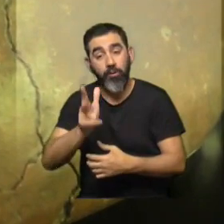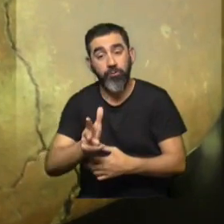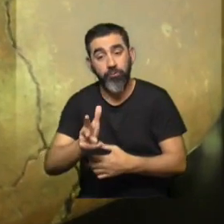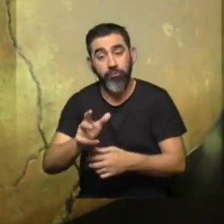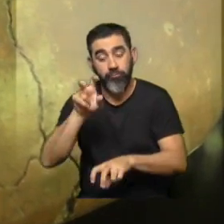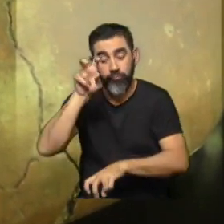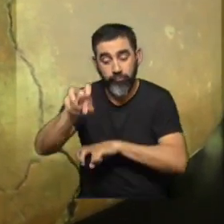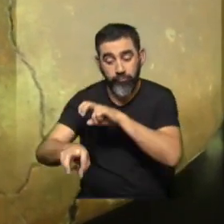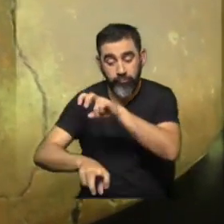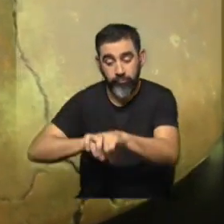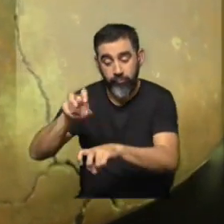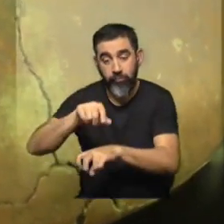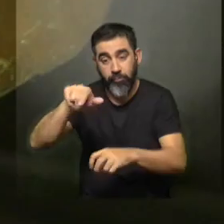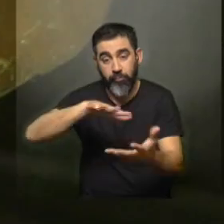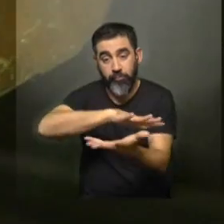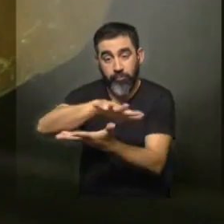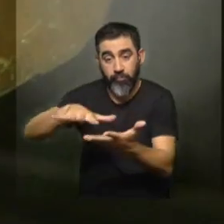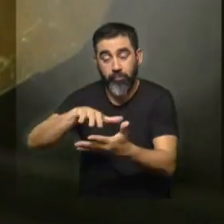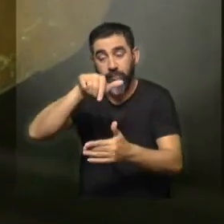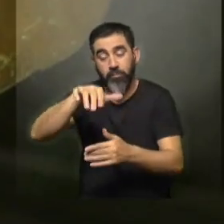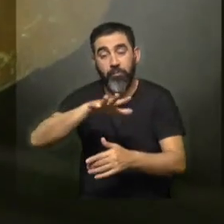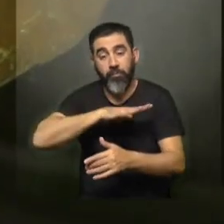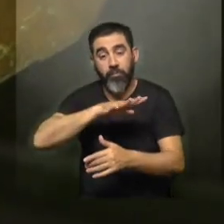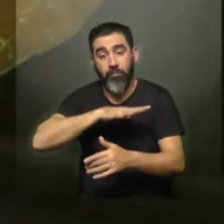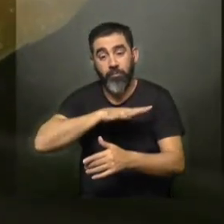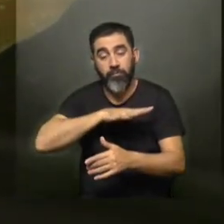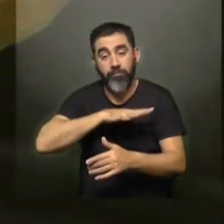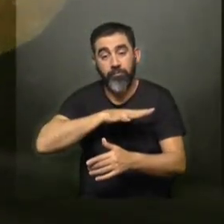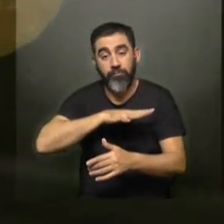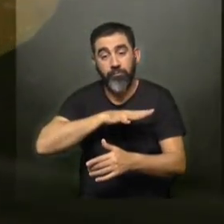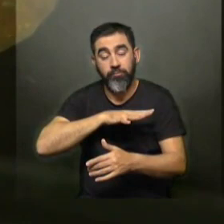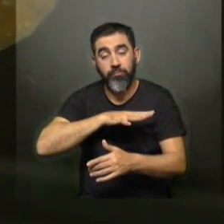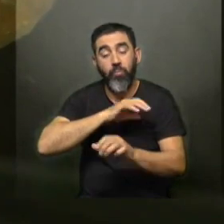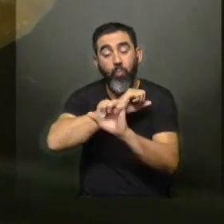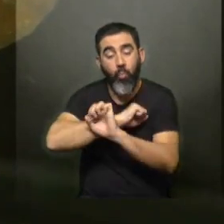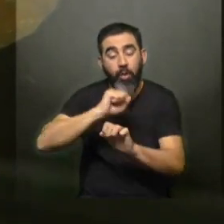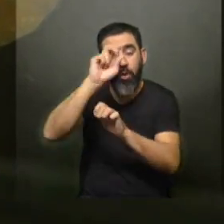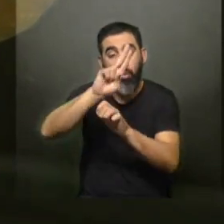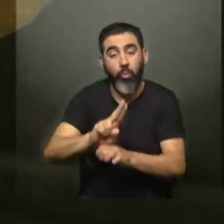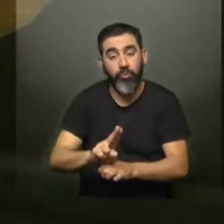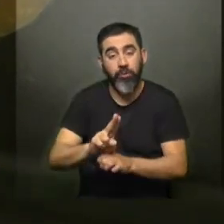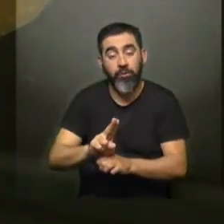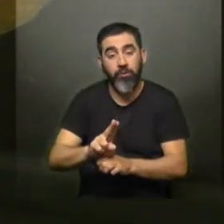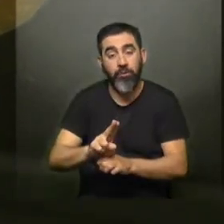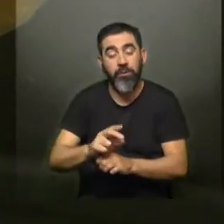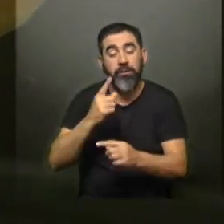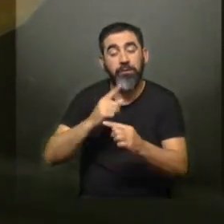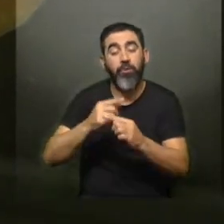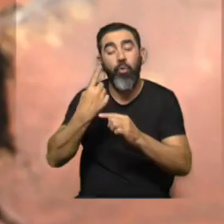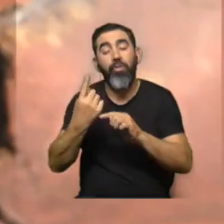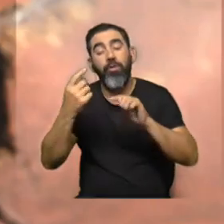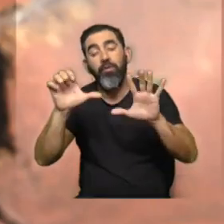se realizaron en ese cerrito, esta urna habría sido utilizada en torno al siglo